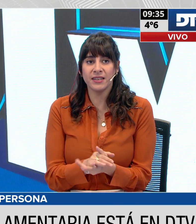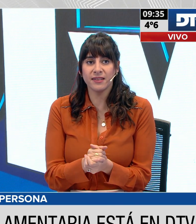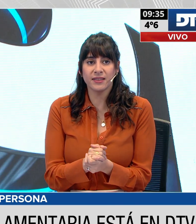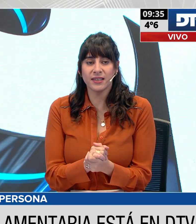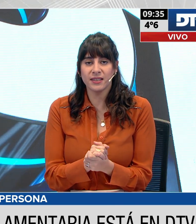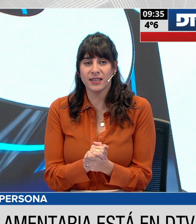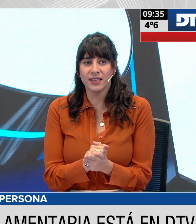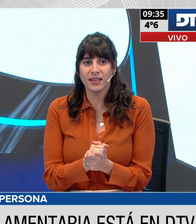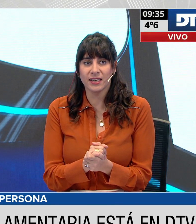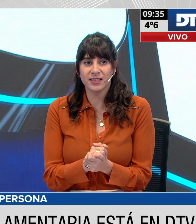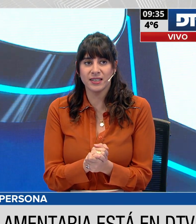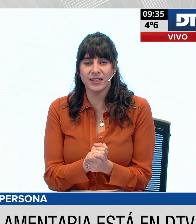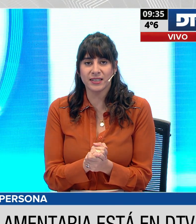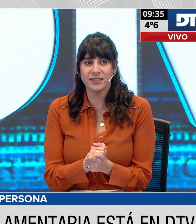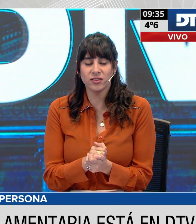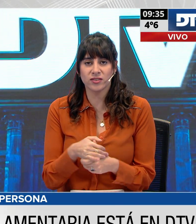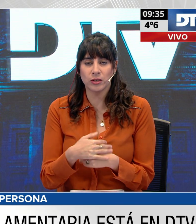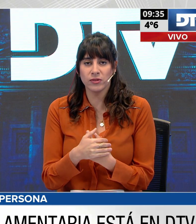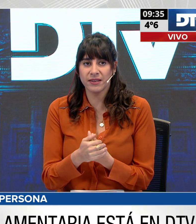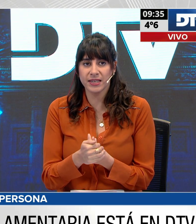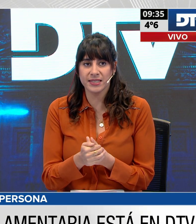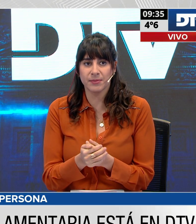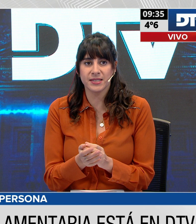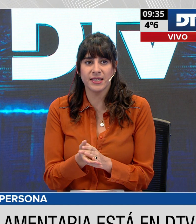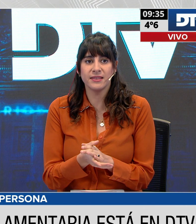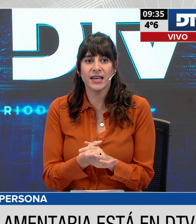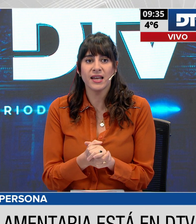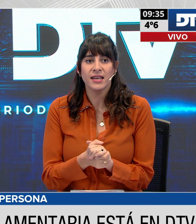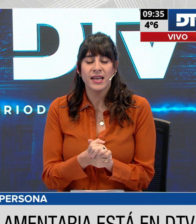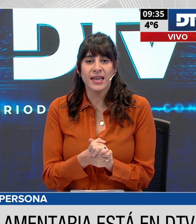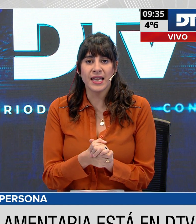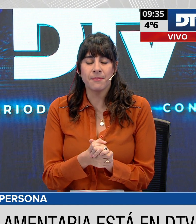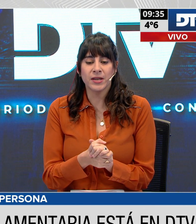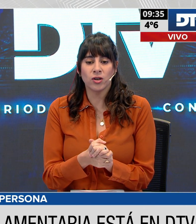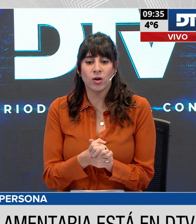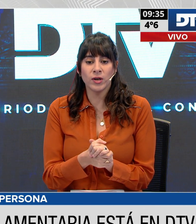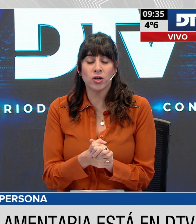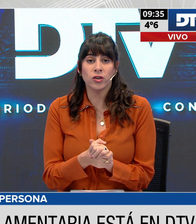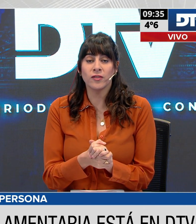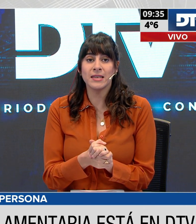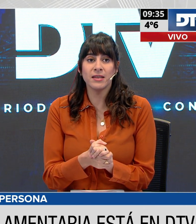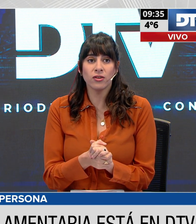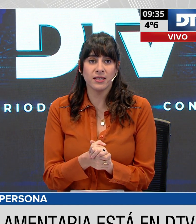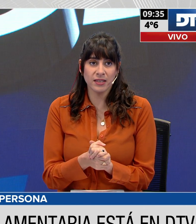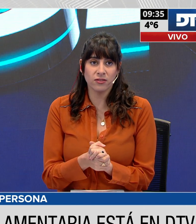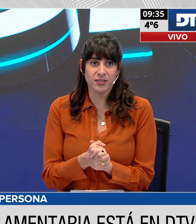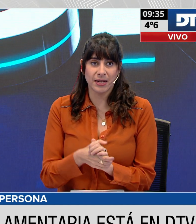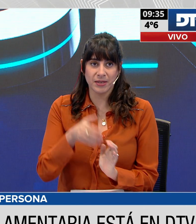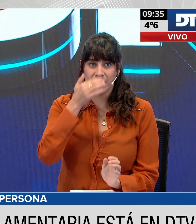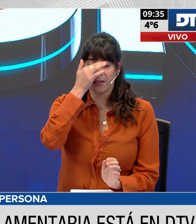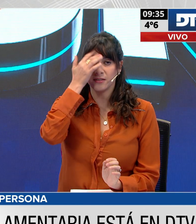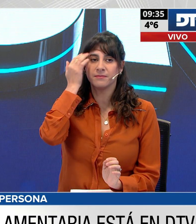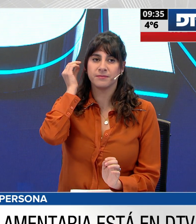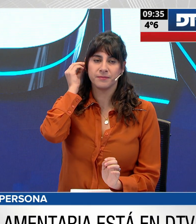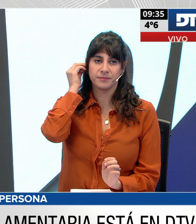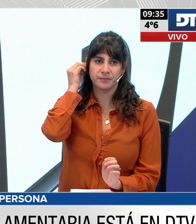de gabinete ayer en el recinto? Segunda vez que se presenta, pero bueno, con condimentos distintos a la